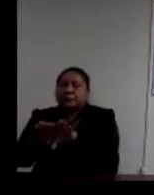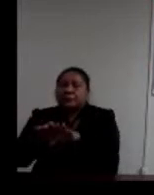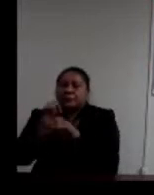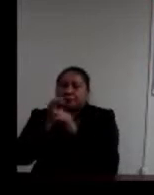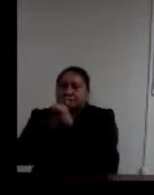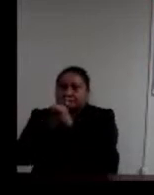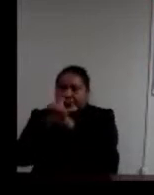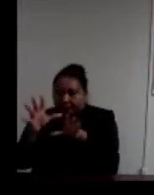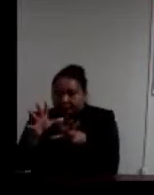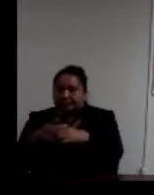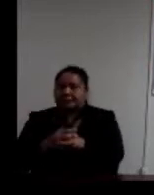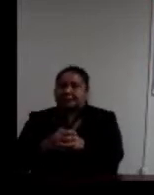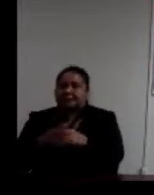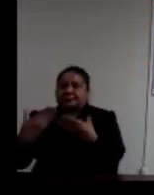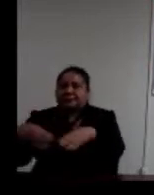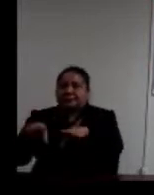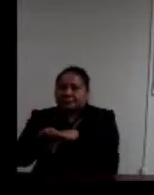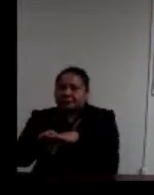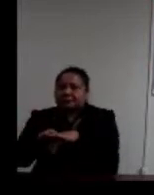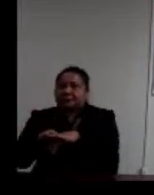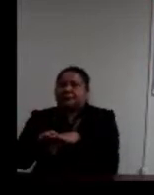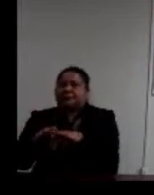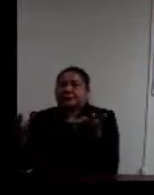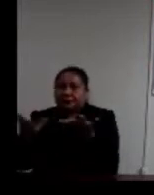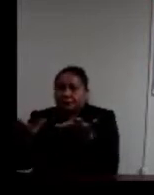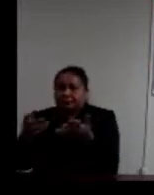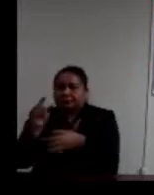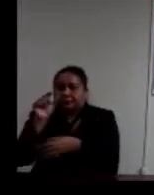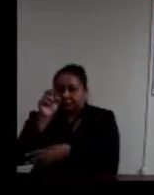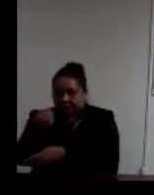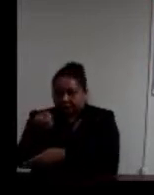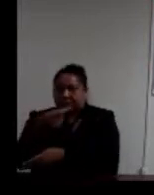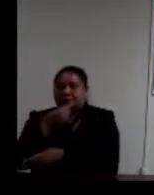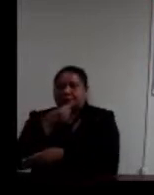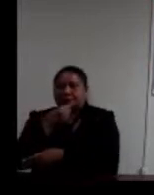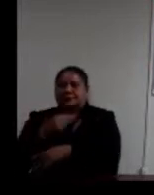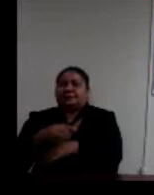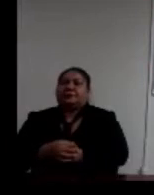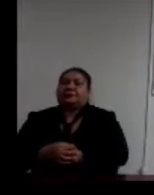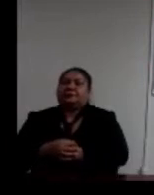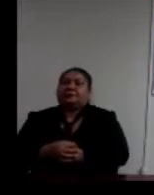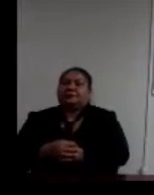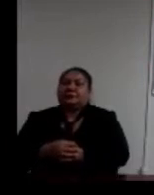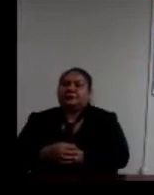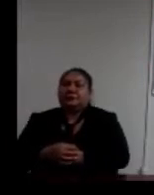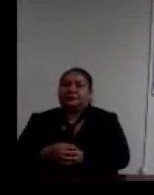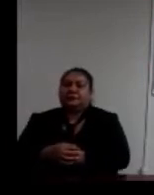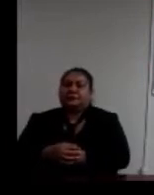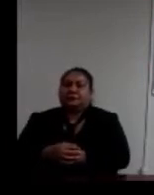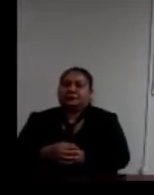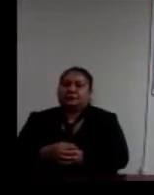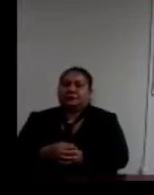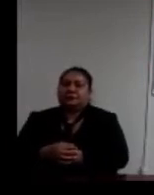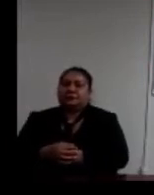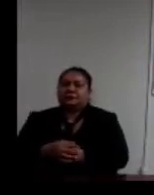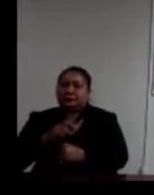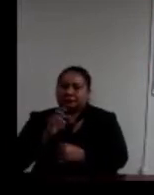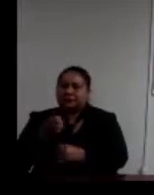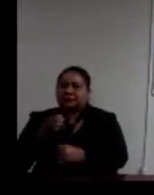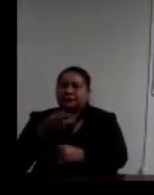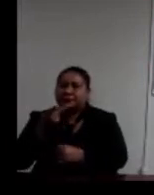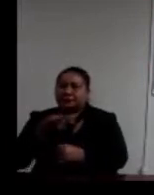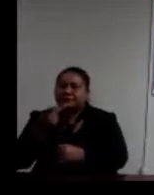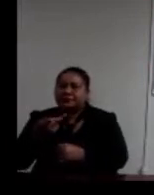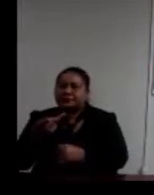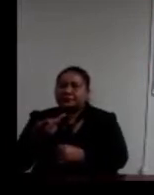cómo se da el proceso y cómo se da el manejo de estos síntomas. Ahorita les hablaba acerca del